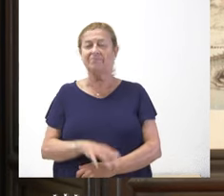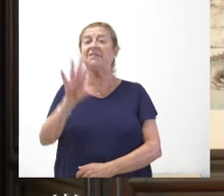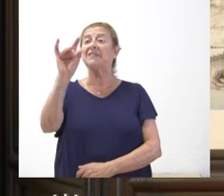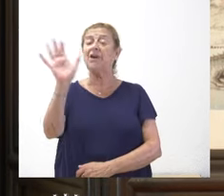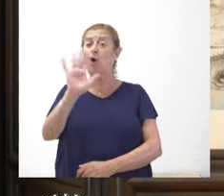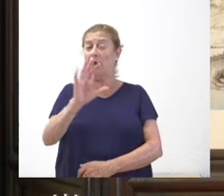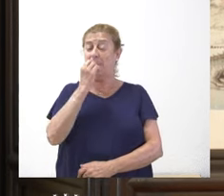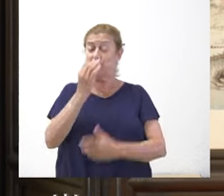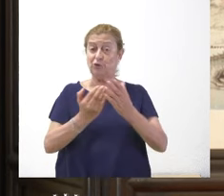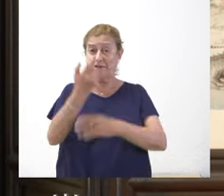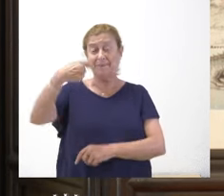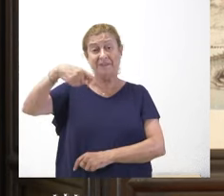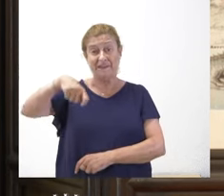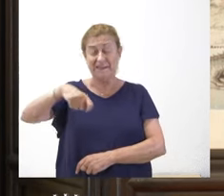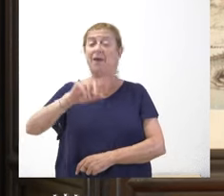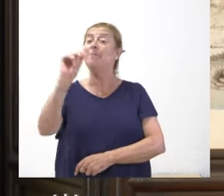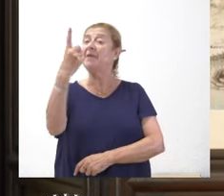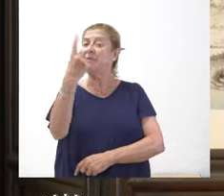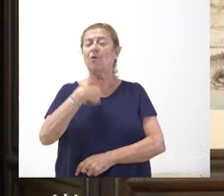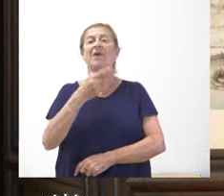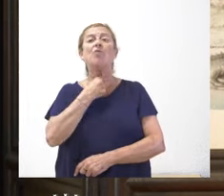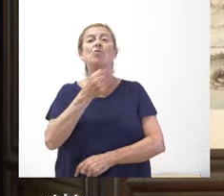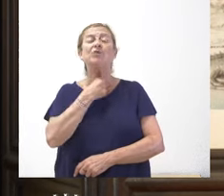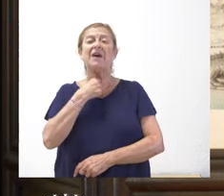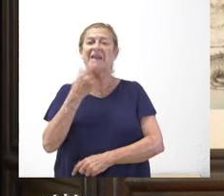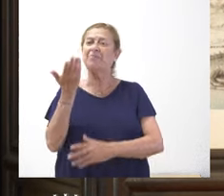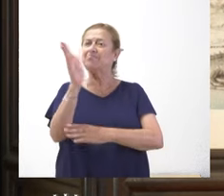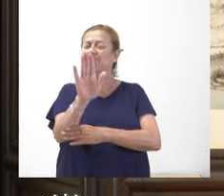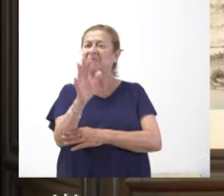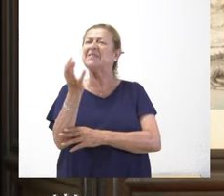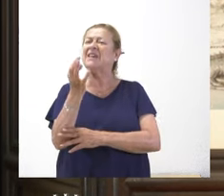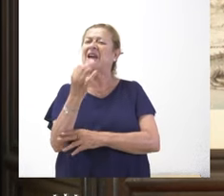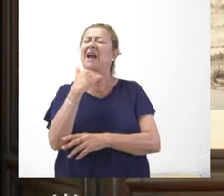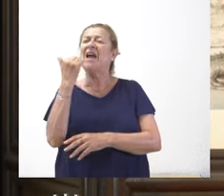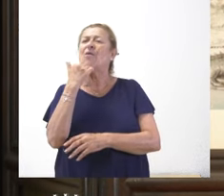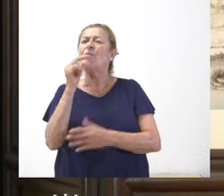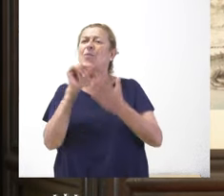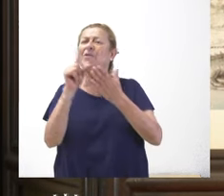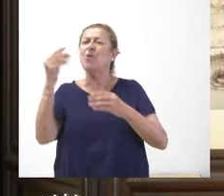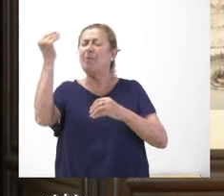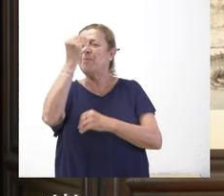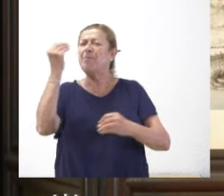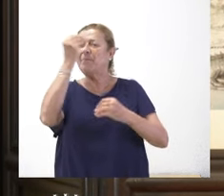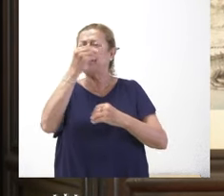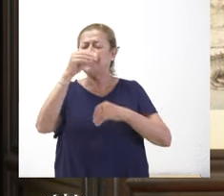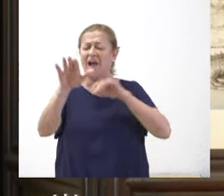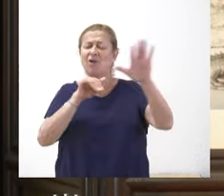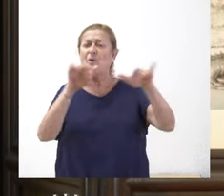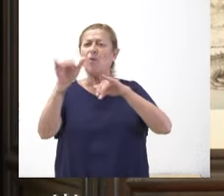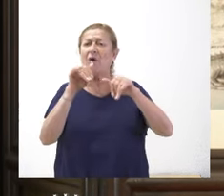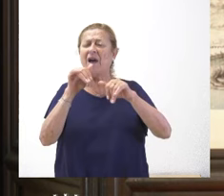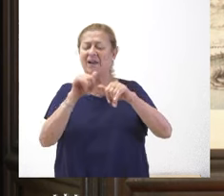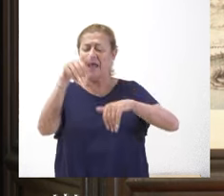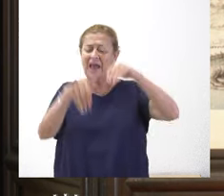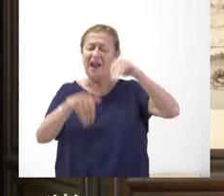hola Buenos días presidente en primer lugar me gustaría plantearle si en algún momento ha pensado convocar elecciones anticipadas